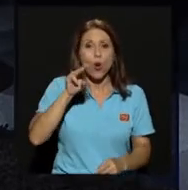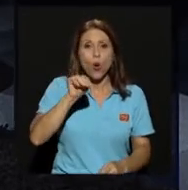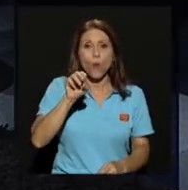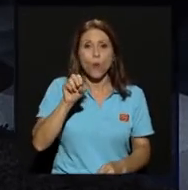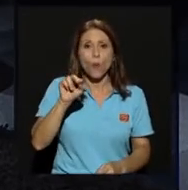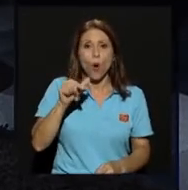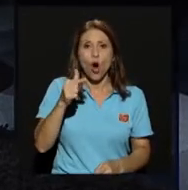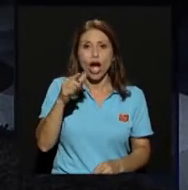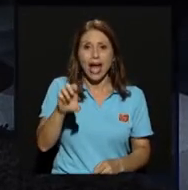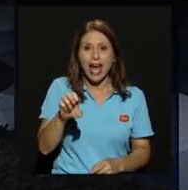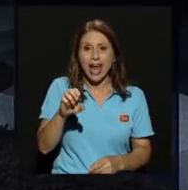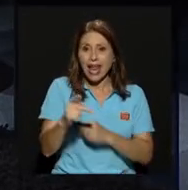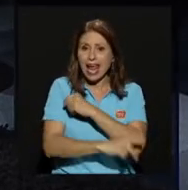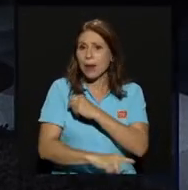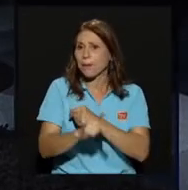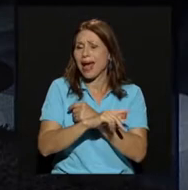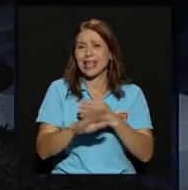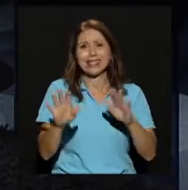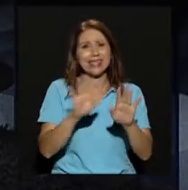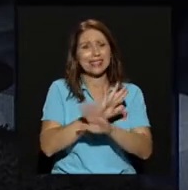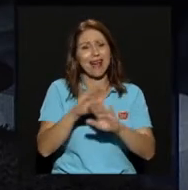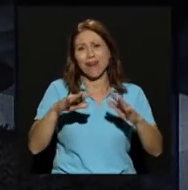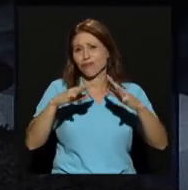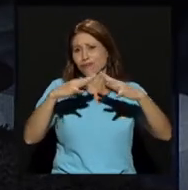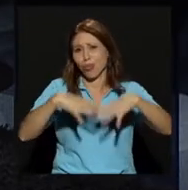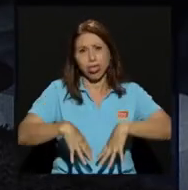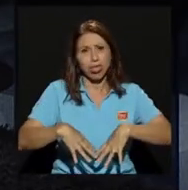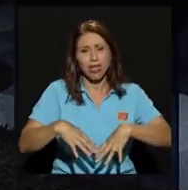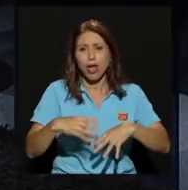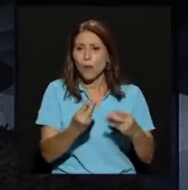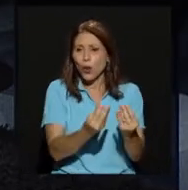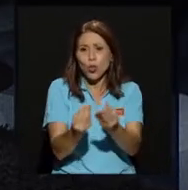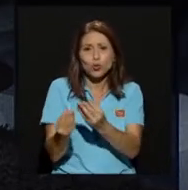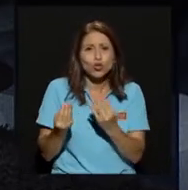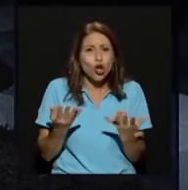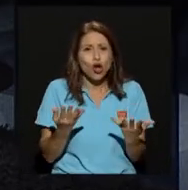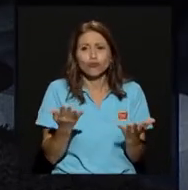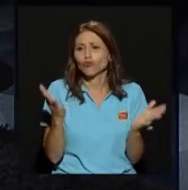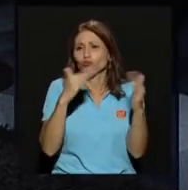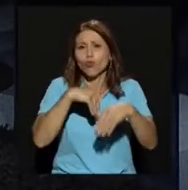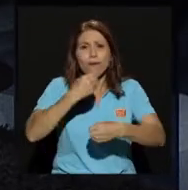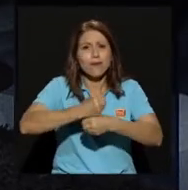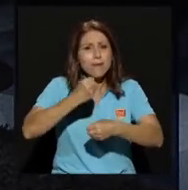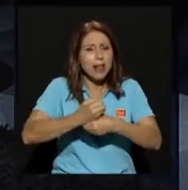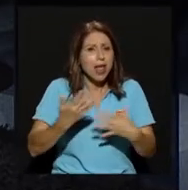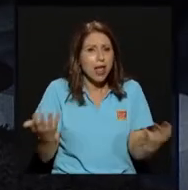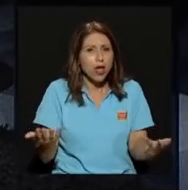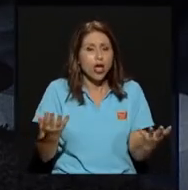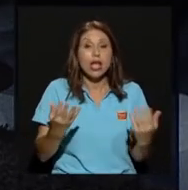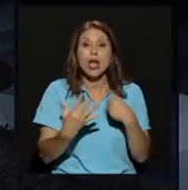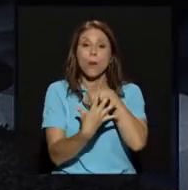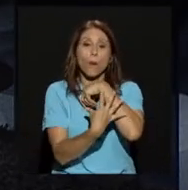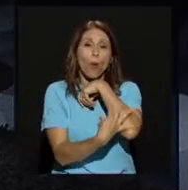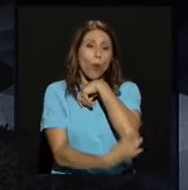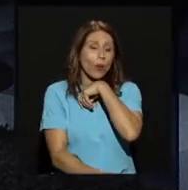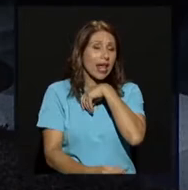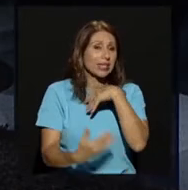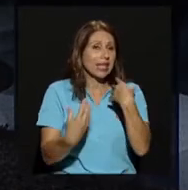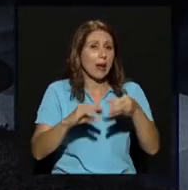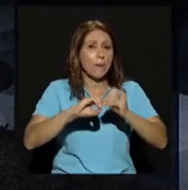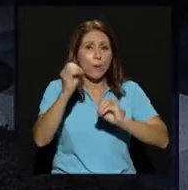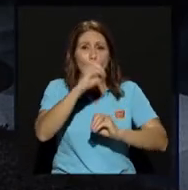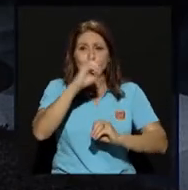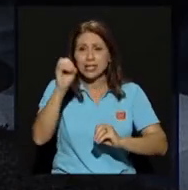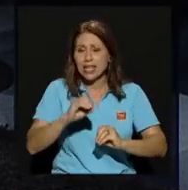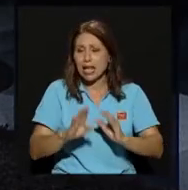el suelo la producción estaba por el suelo el desempleo era era campante y la pobreza se disparó